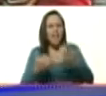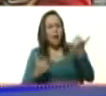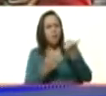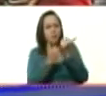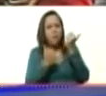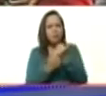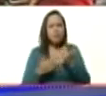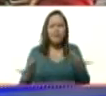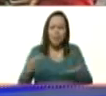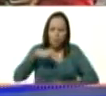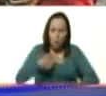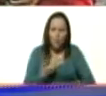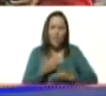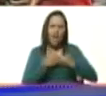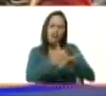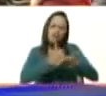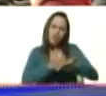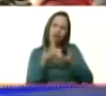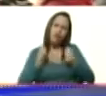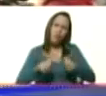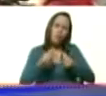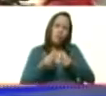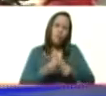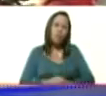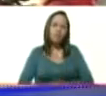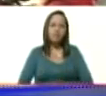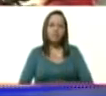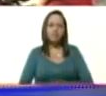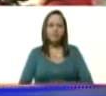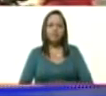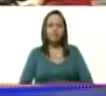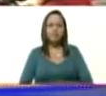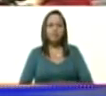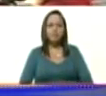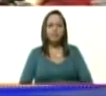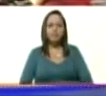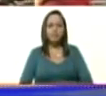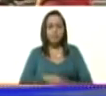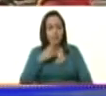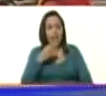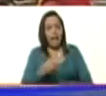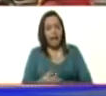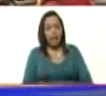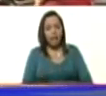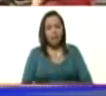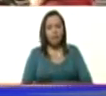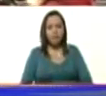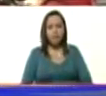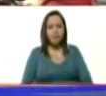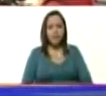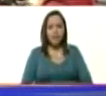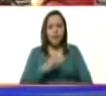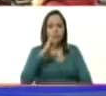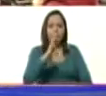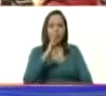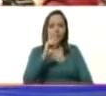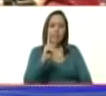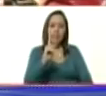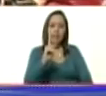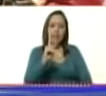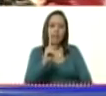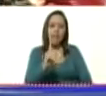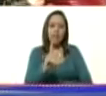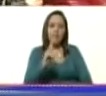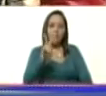qué pueden hacer ustedes por Conviasa. ¿Verdad? PDVSA puede ir a